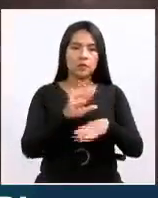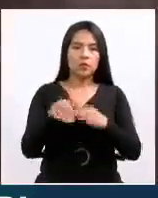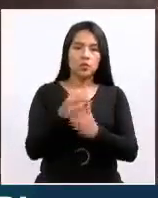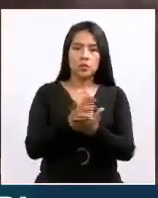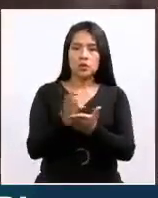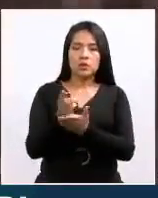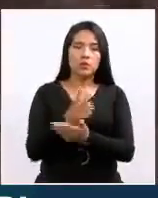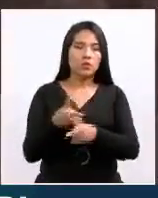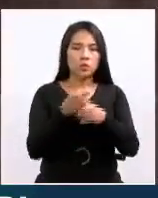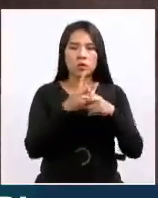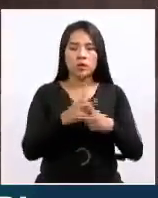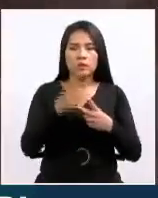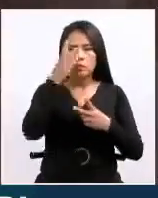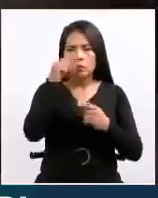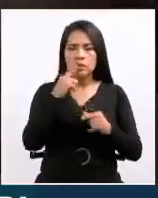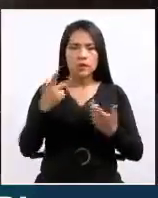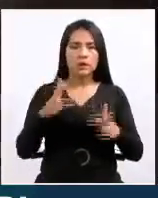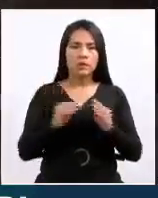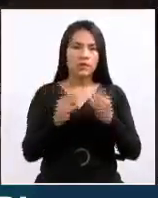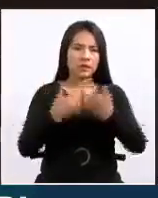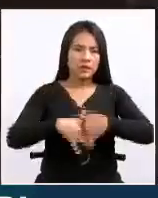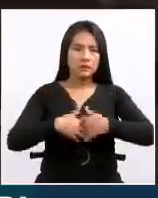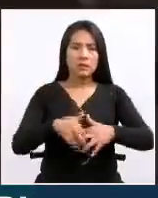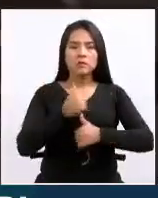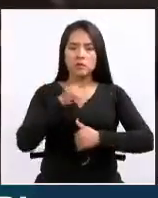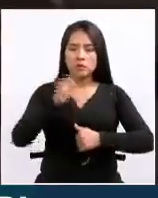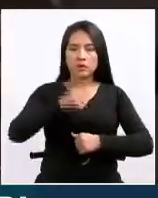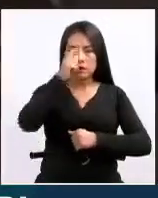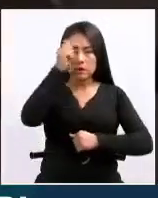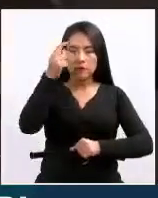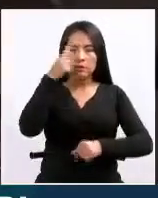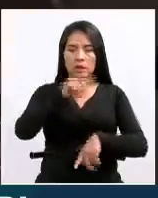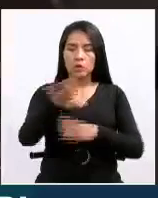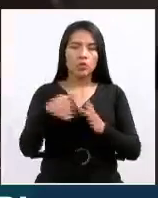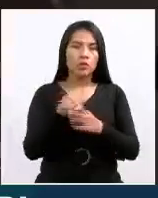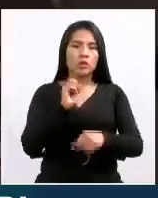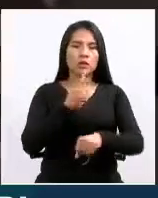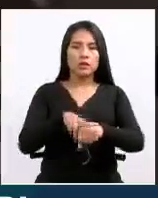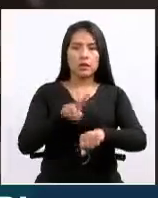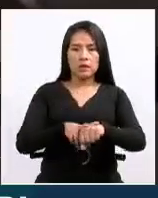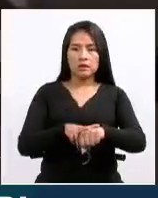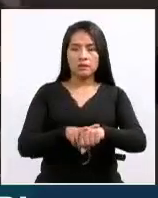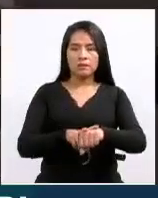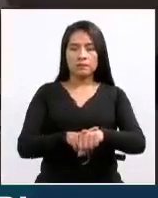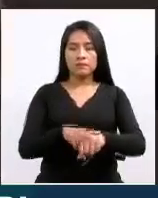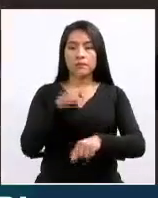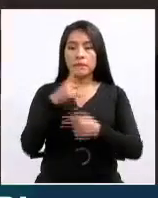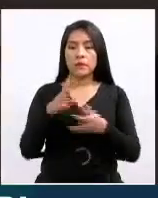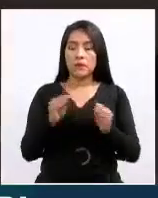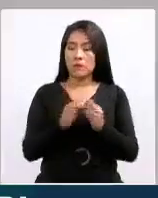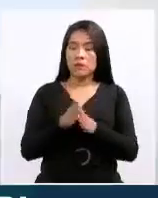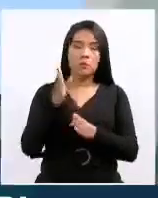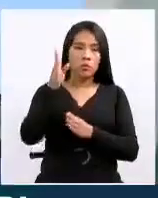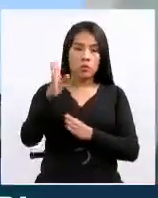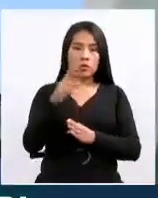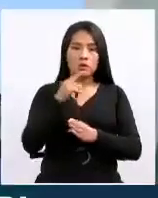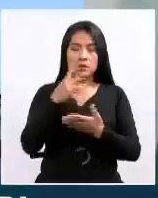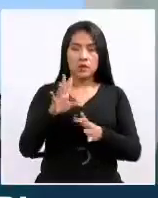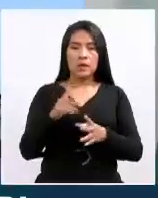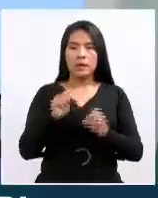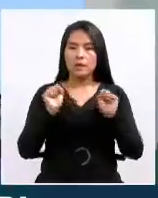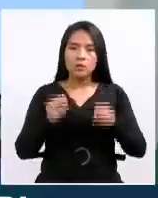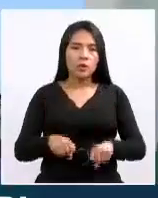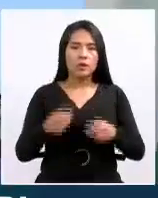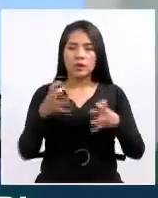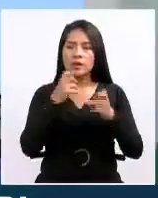estratégicos, para que estas empresas puedan aplicar su tecnología en nuestros salares. El próximo paso es el poder reunirnos